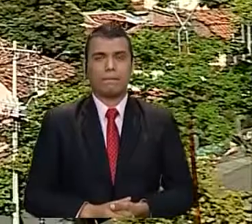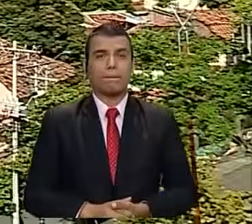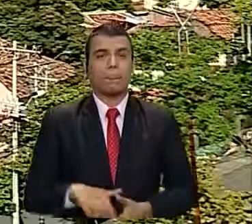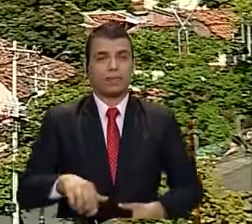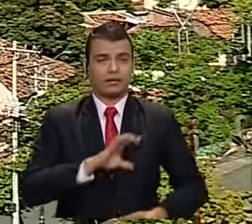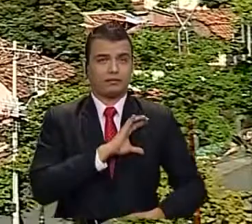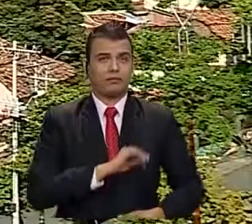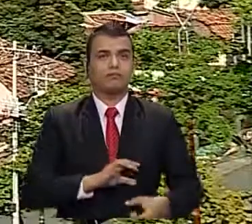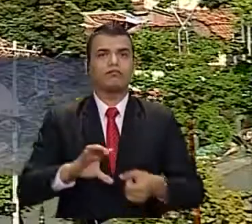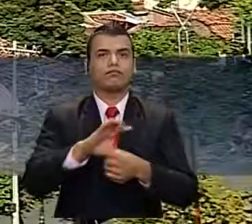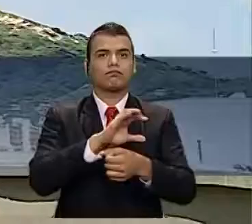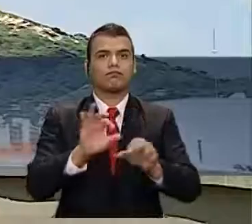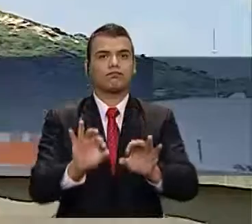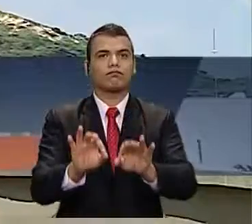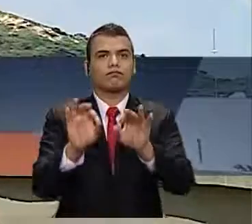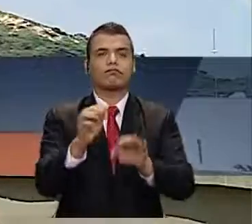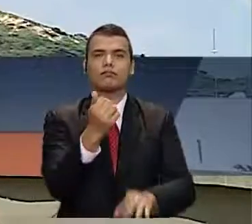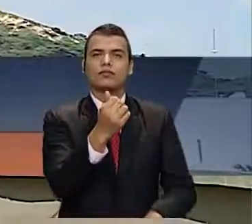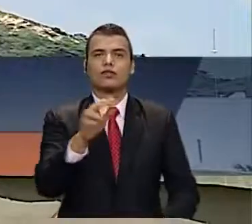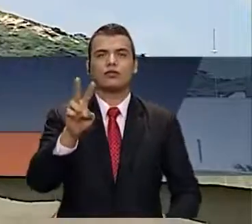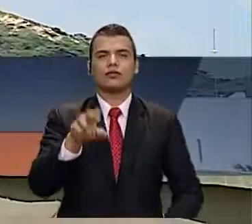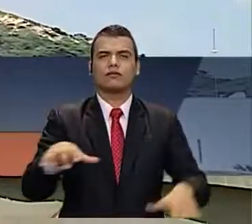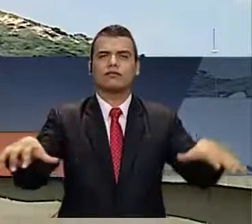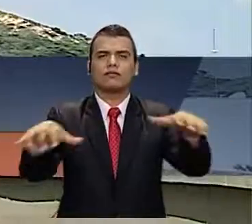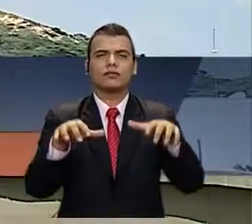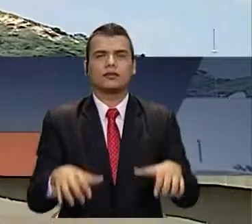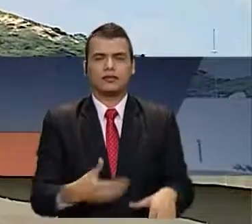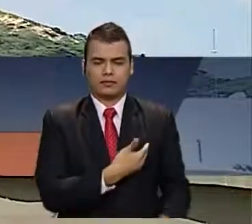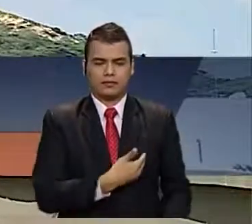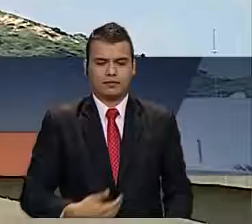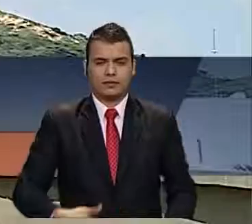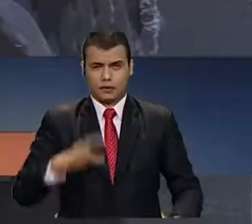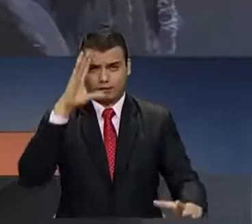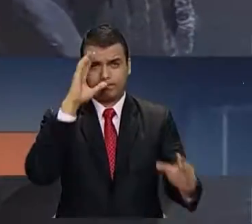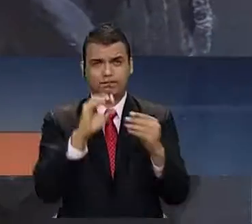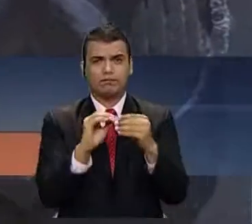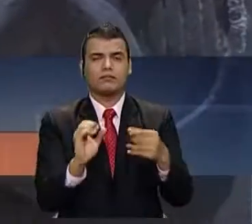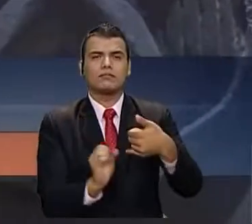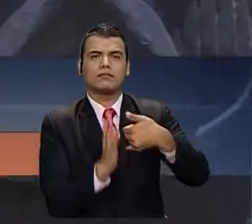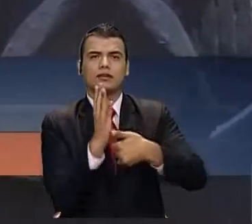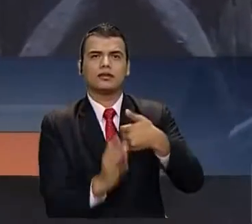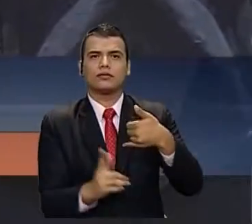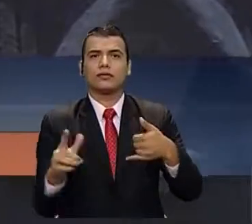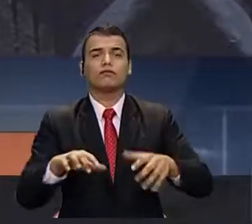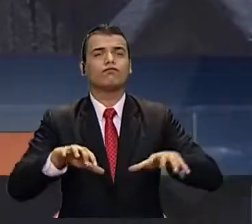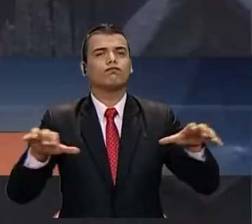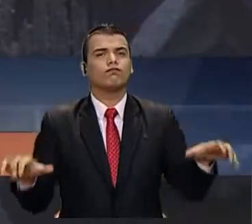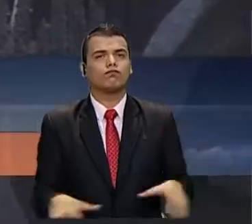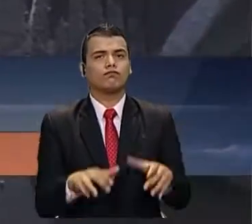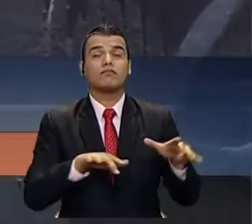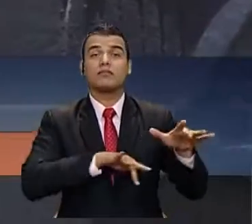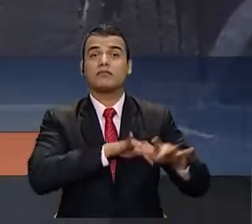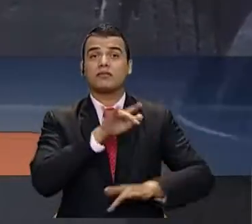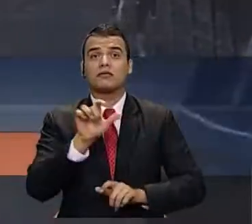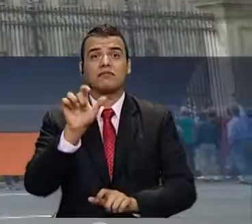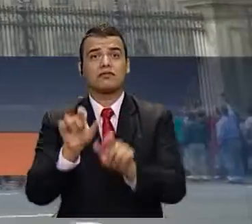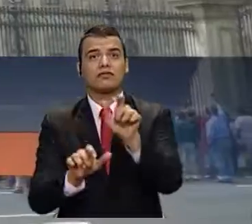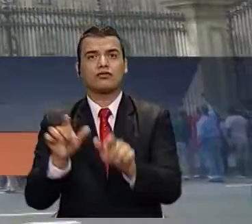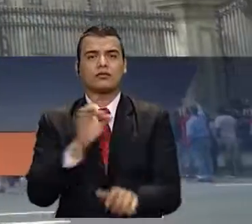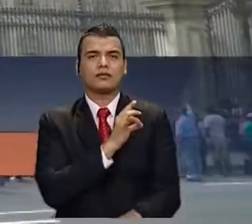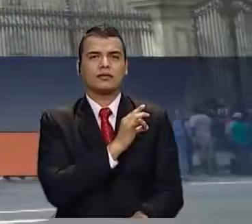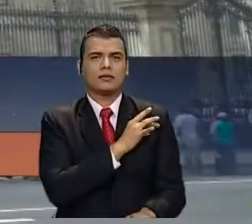la ciudad de Cali acogerá la 12ª Cumbre Presidencial de la Alianza del Pacífico. El evento, al que asistirán los mandatarios de